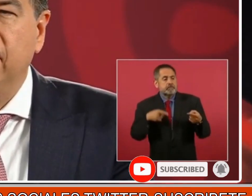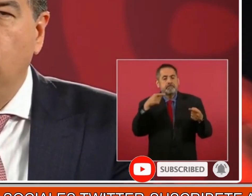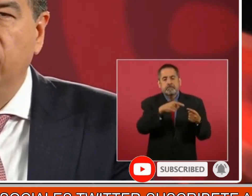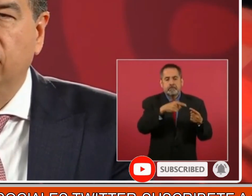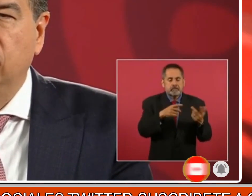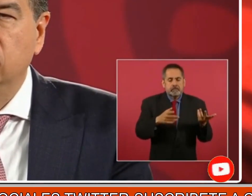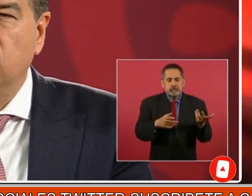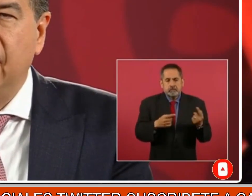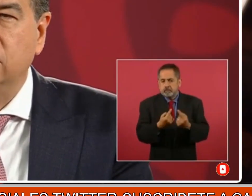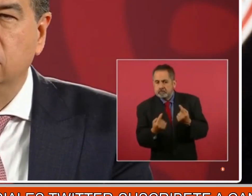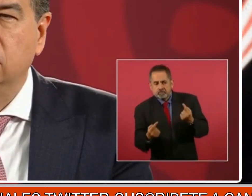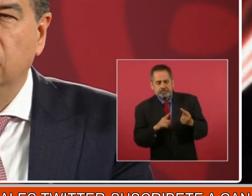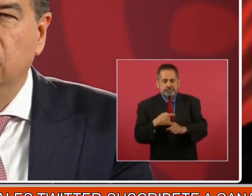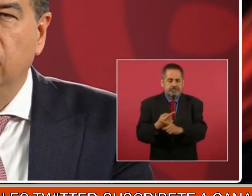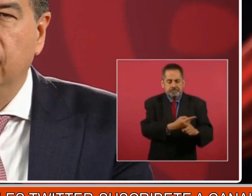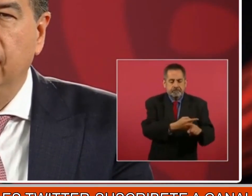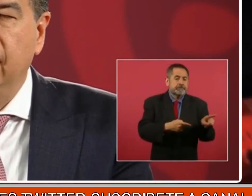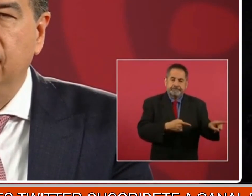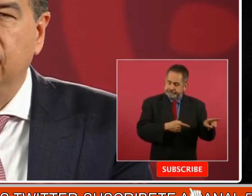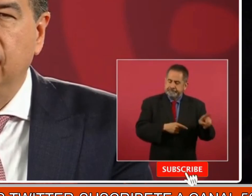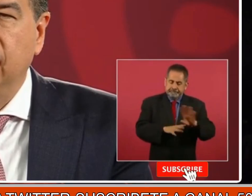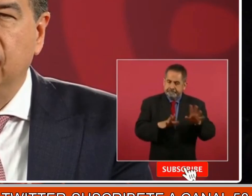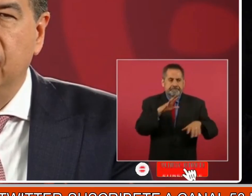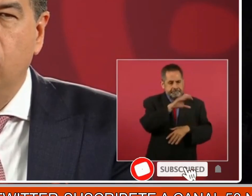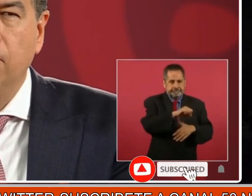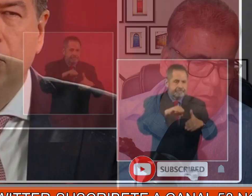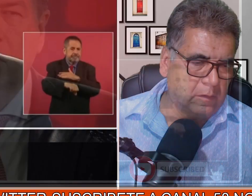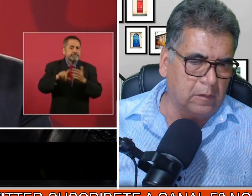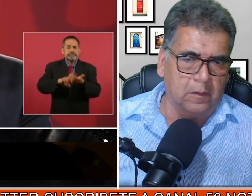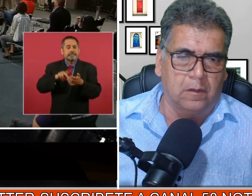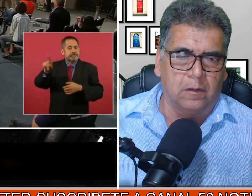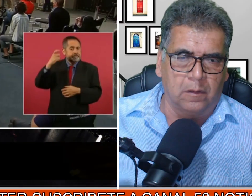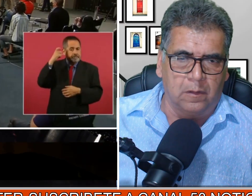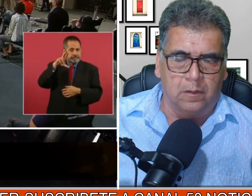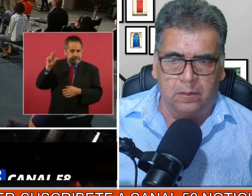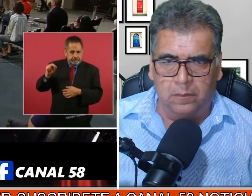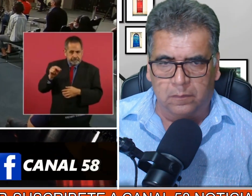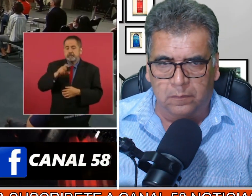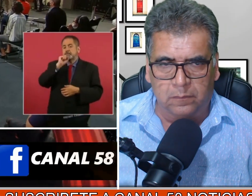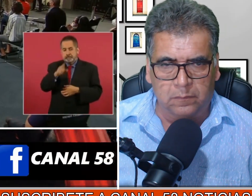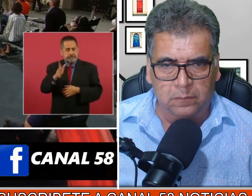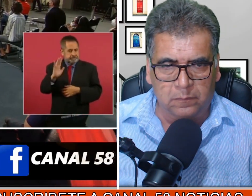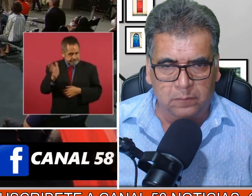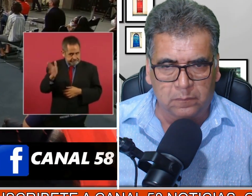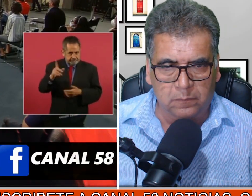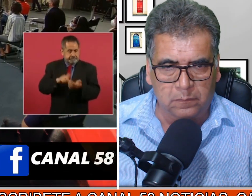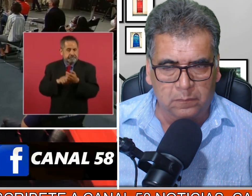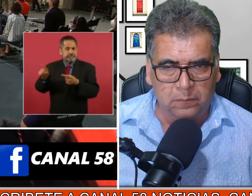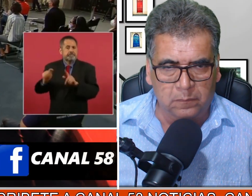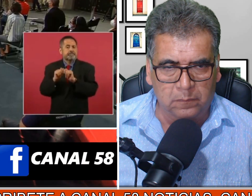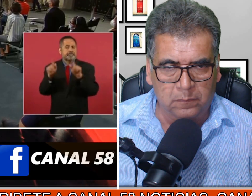menores entonces son casos en Quintana Roo pero también hemos hecho lo propio en